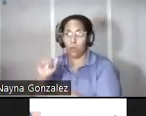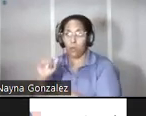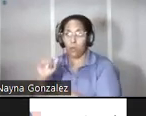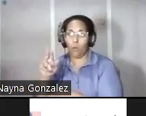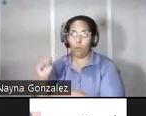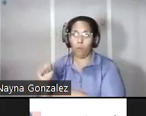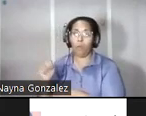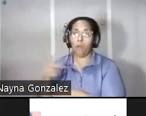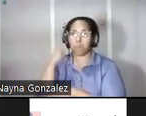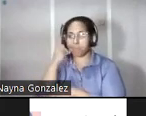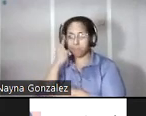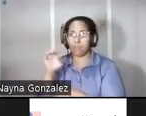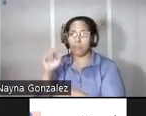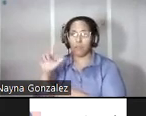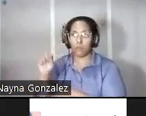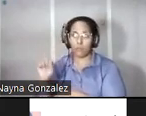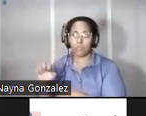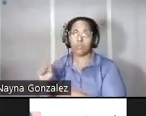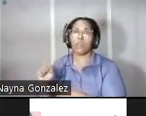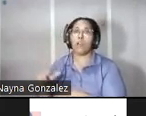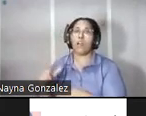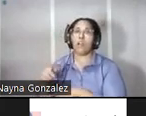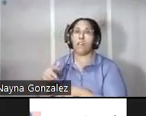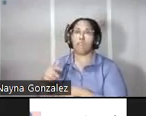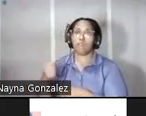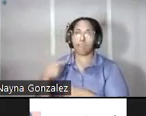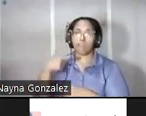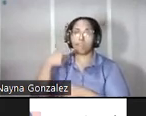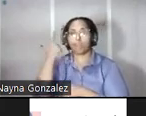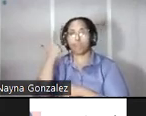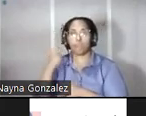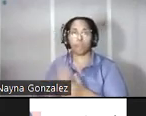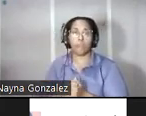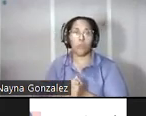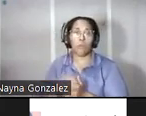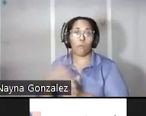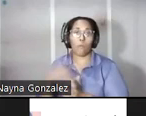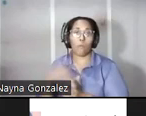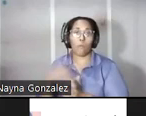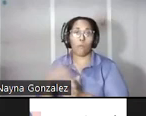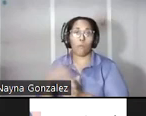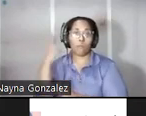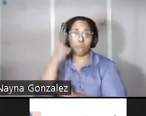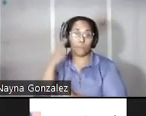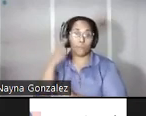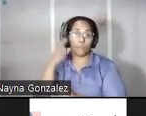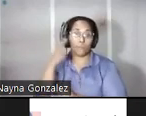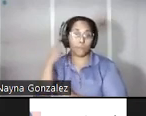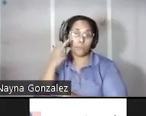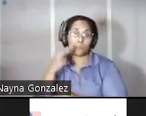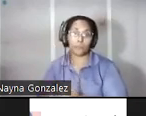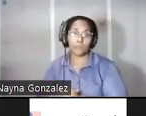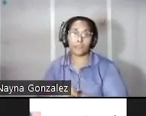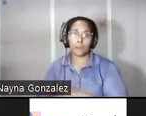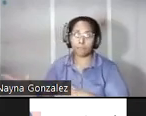Eloísa también lo iba a matar una vez asesinara a todos sus hijos. Por eso era que ella